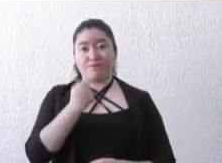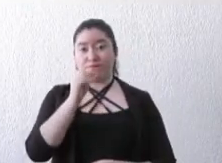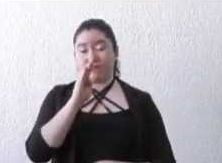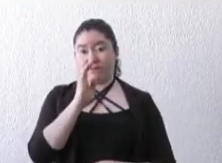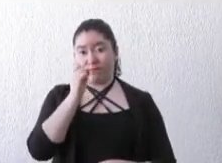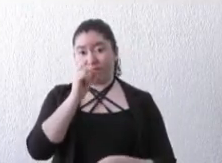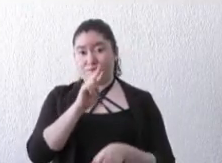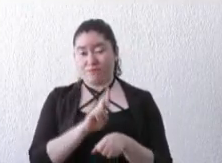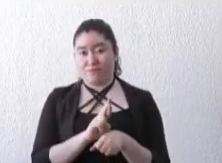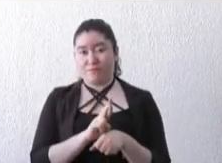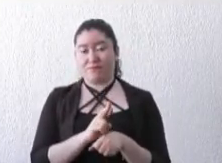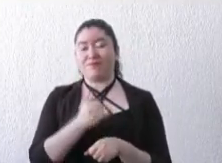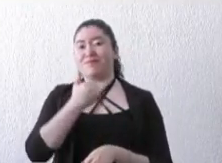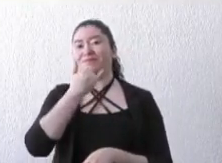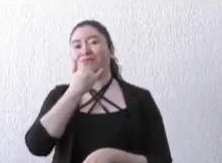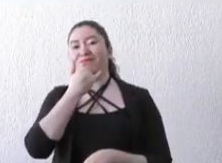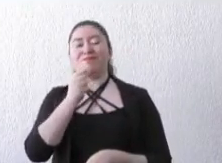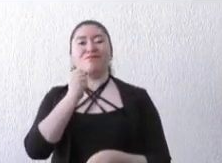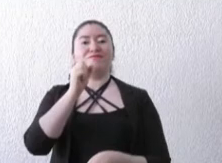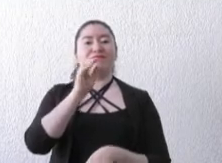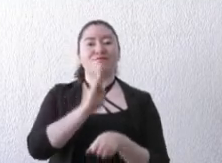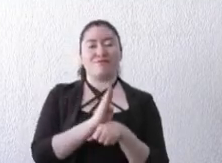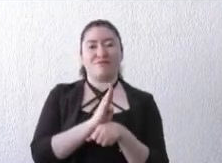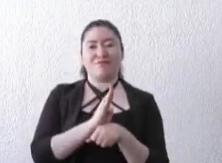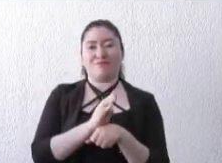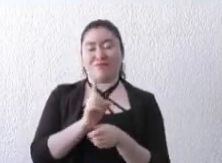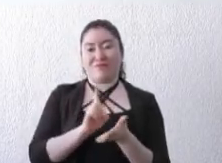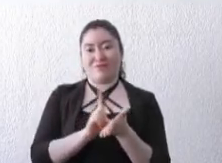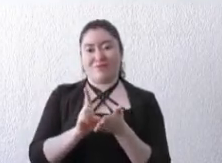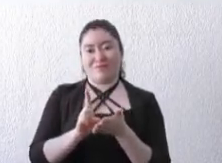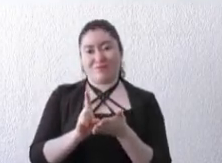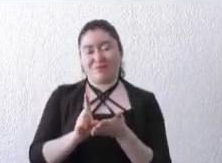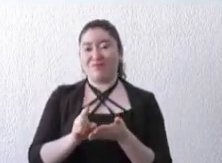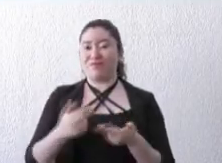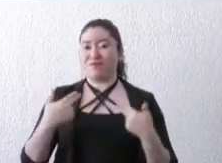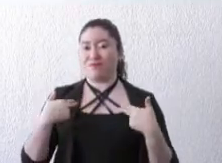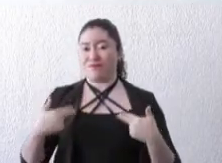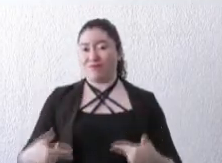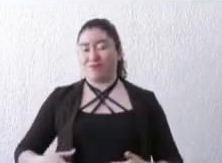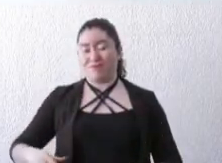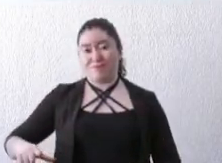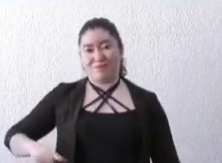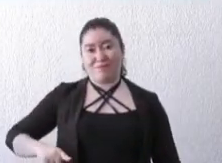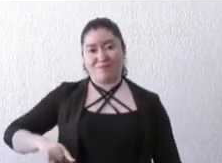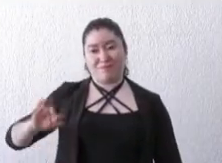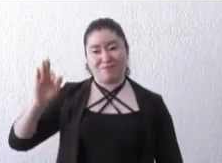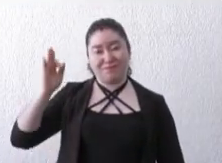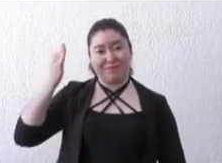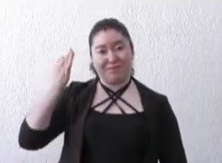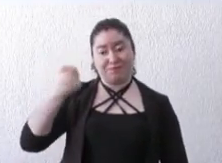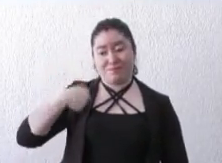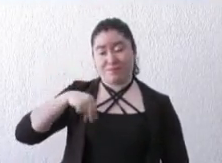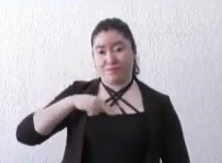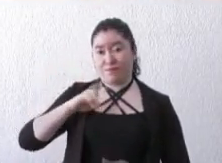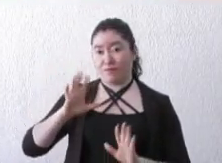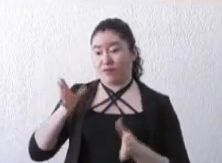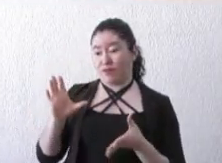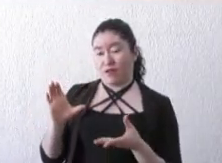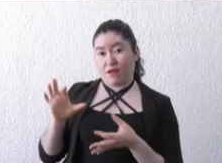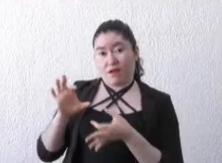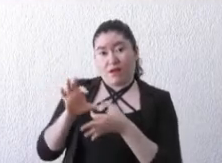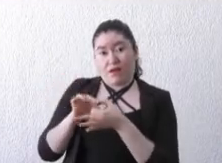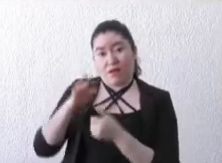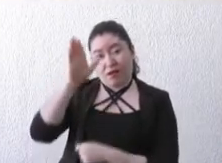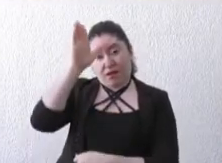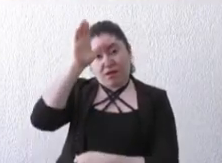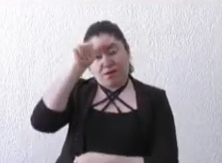la Subsecretaría de Derechos Humanos del Gobierno Federal, tenemos un acuerdo para que el 10 de junio de